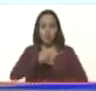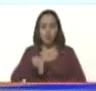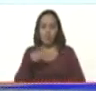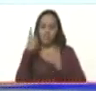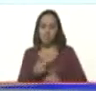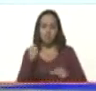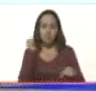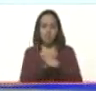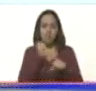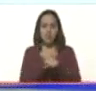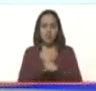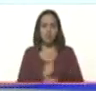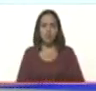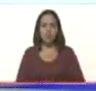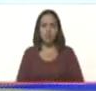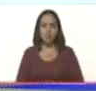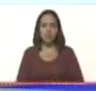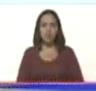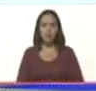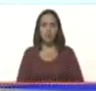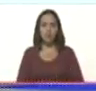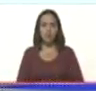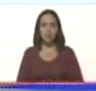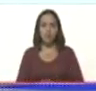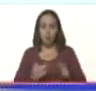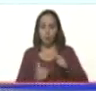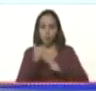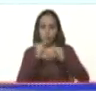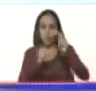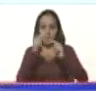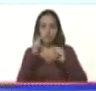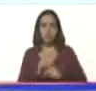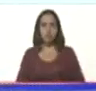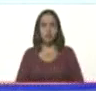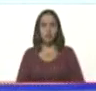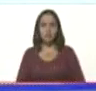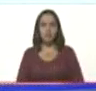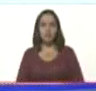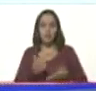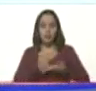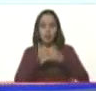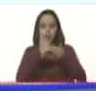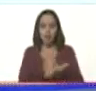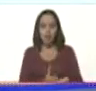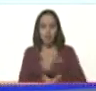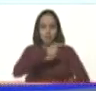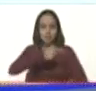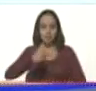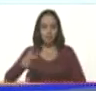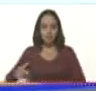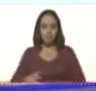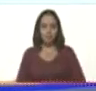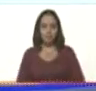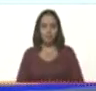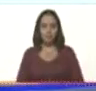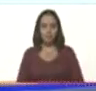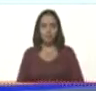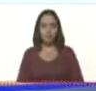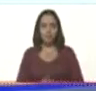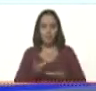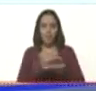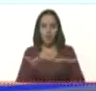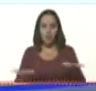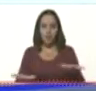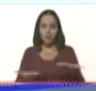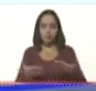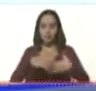trabajar, a construir, a ayudar al prójimo, a darle la